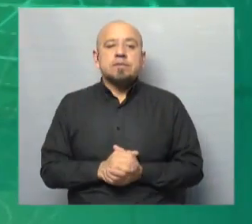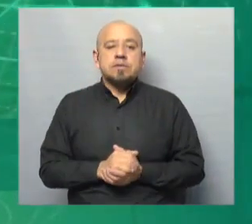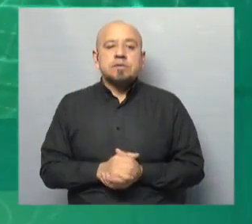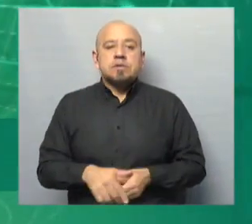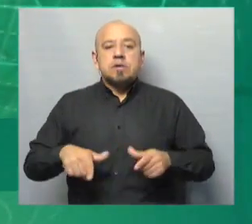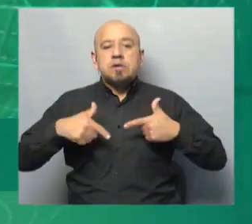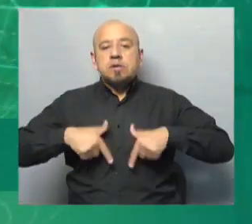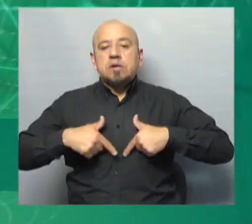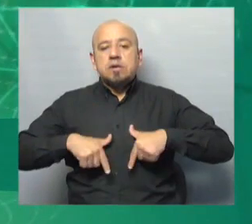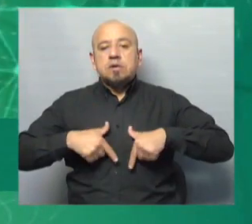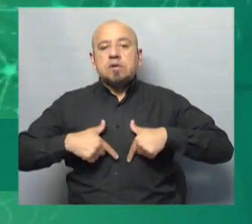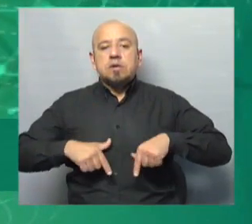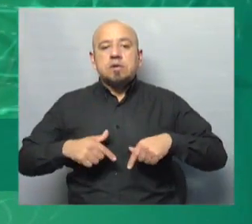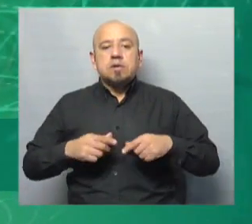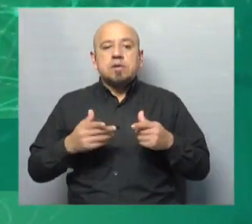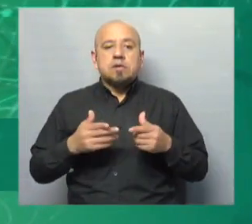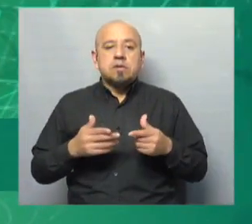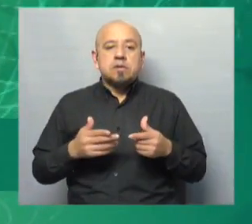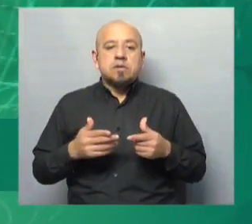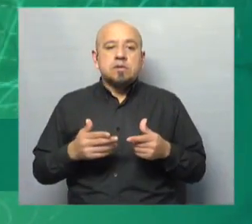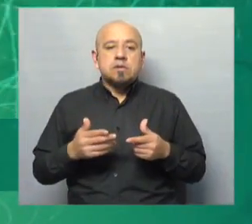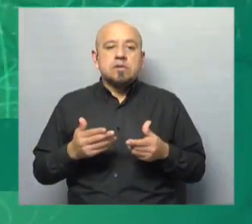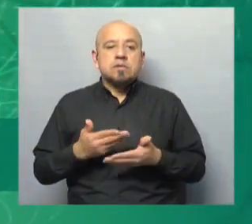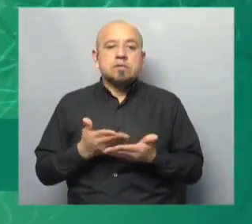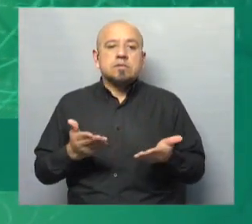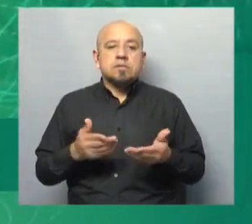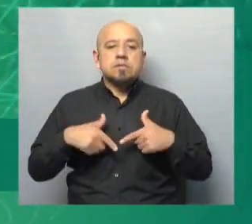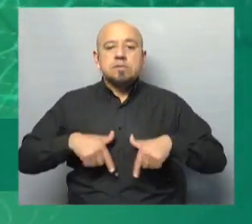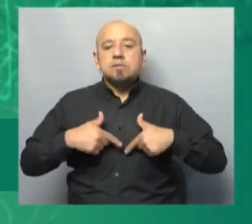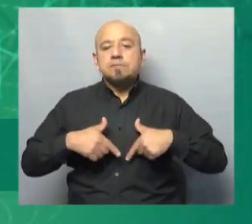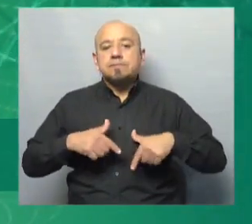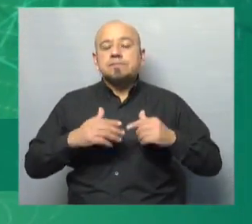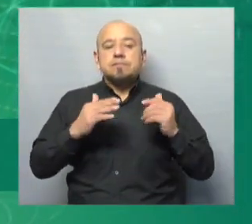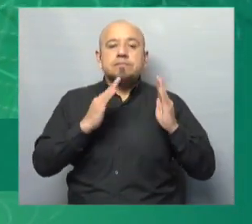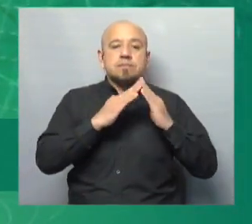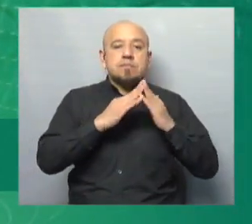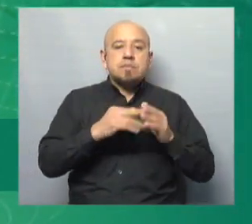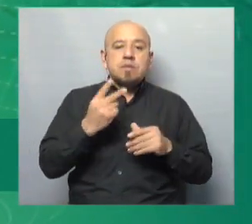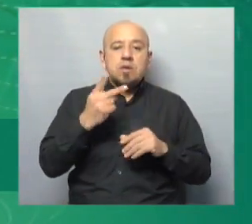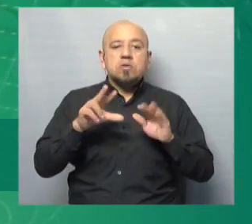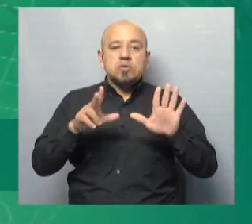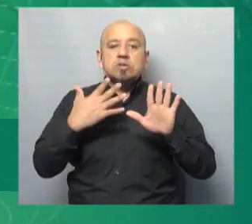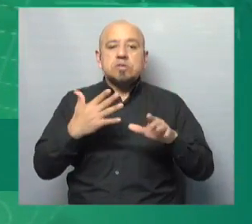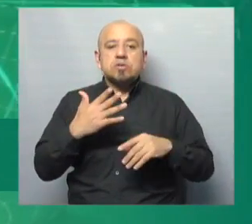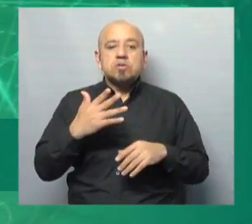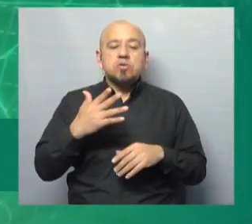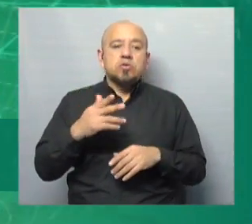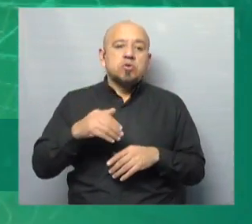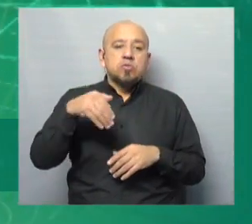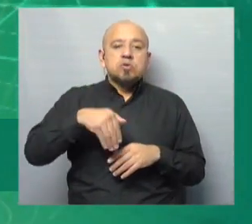ministerio entra con la parte monetaria estamos aportando 285 millones de pesos es bien importante